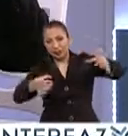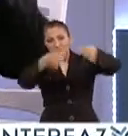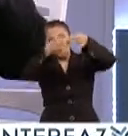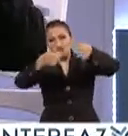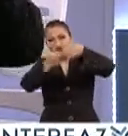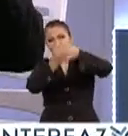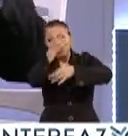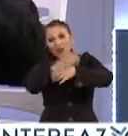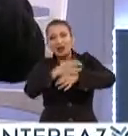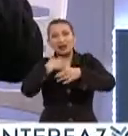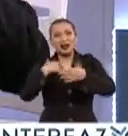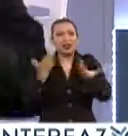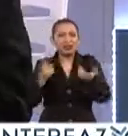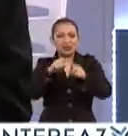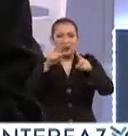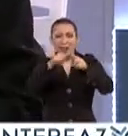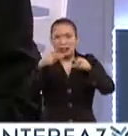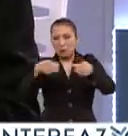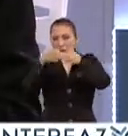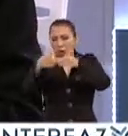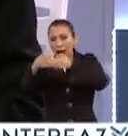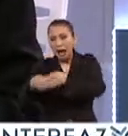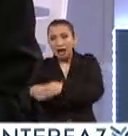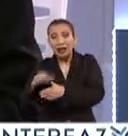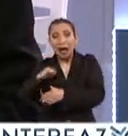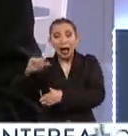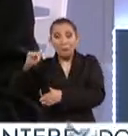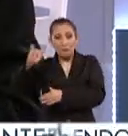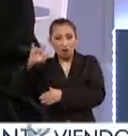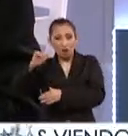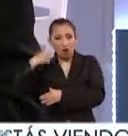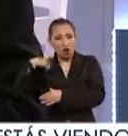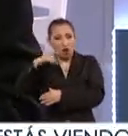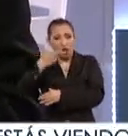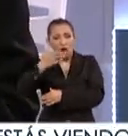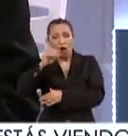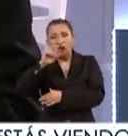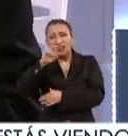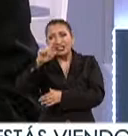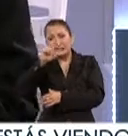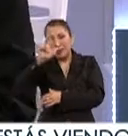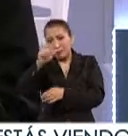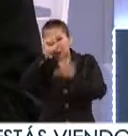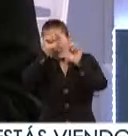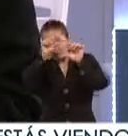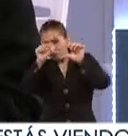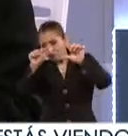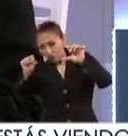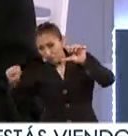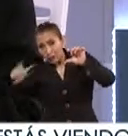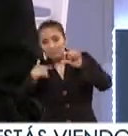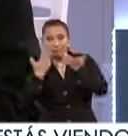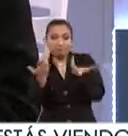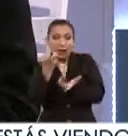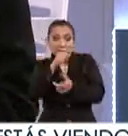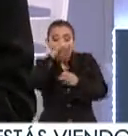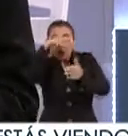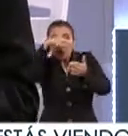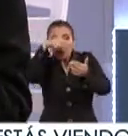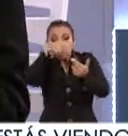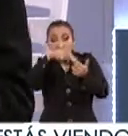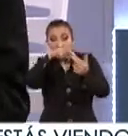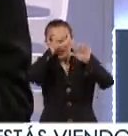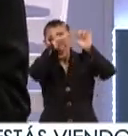de Ceboruco, Sangangüey en Nayarit, hasta el pico de Orizaba y Perote y toda esa zona. Entonces, toda esa